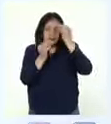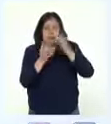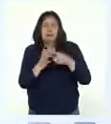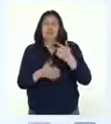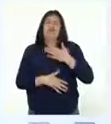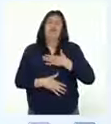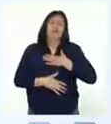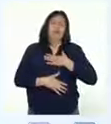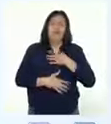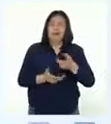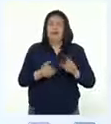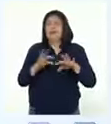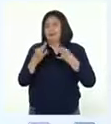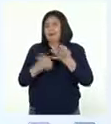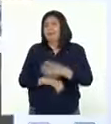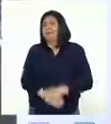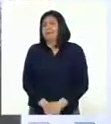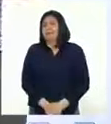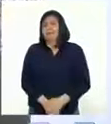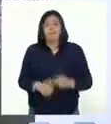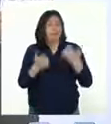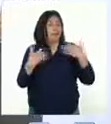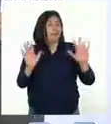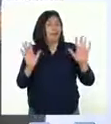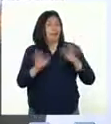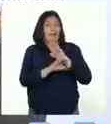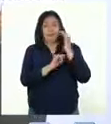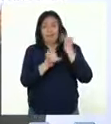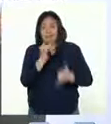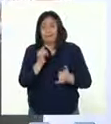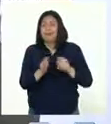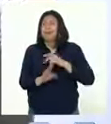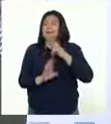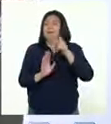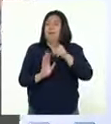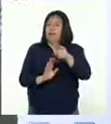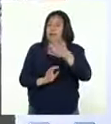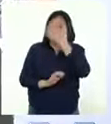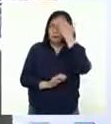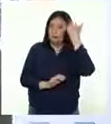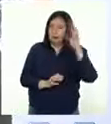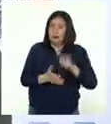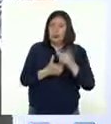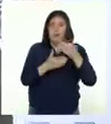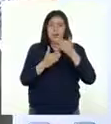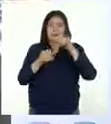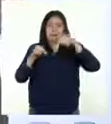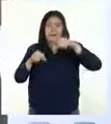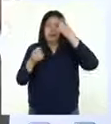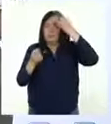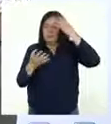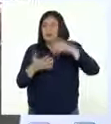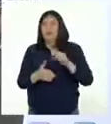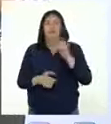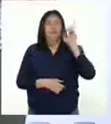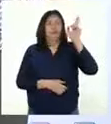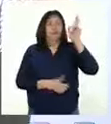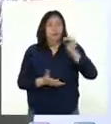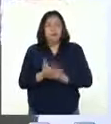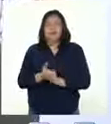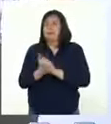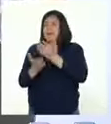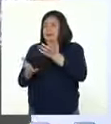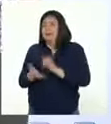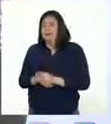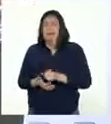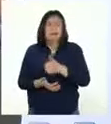y pasar momentos divertidos en familia. Hemos llegado al final del programa. No se olviden compartir esta información con sus profesores, con